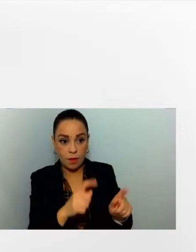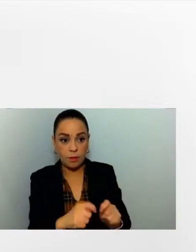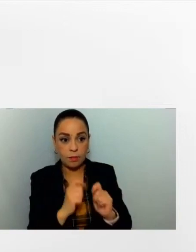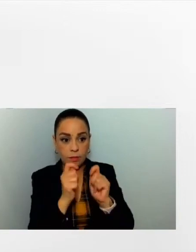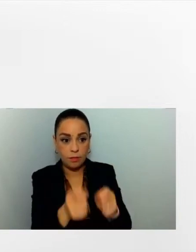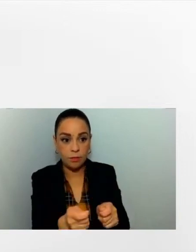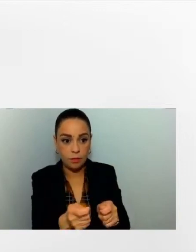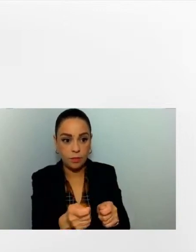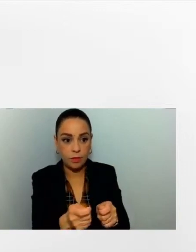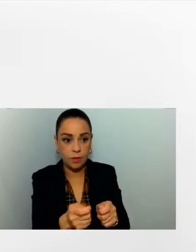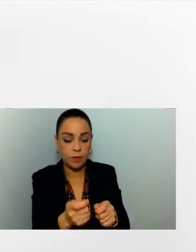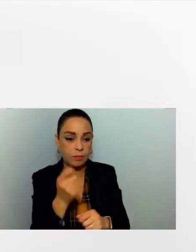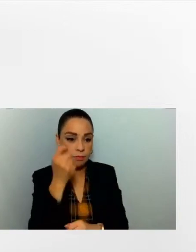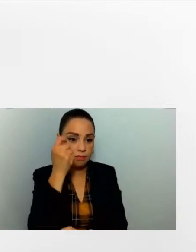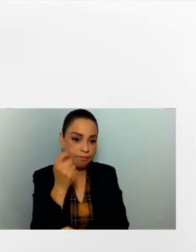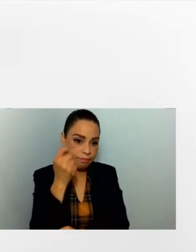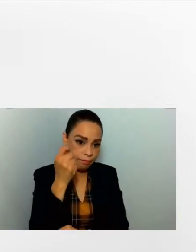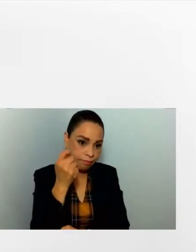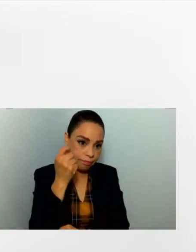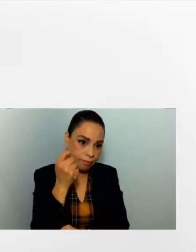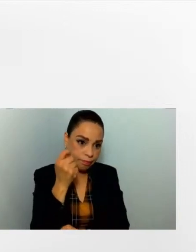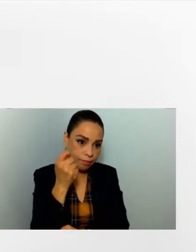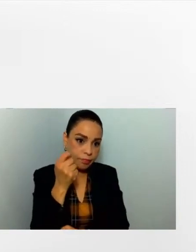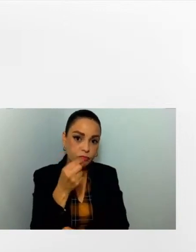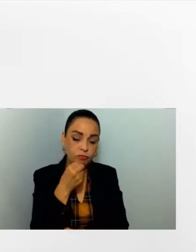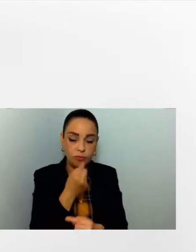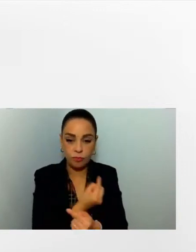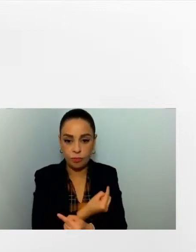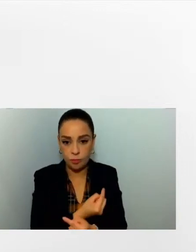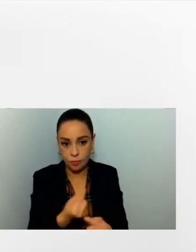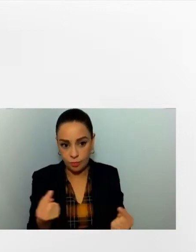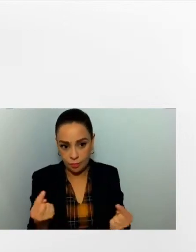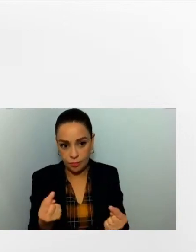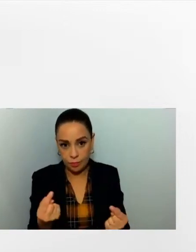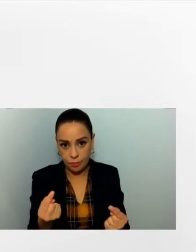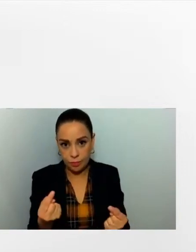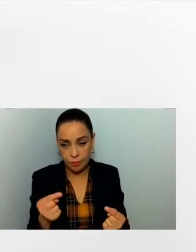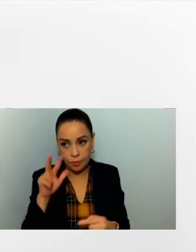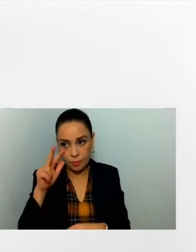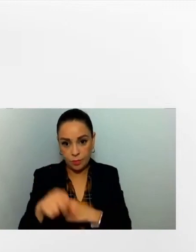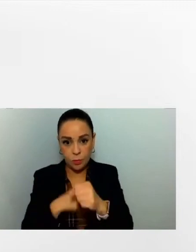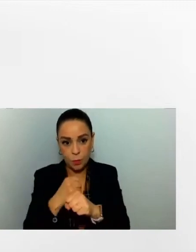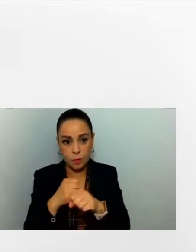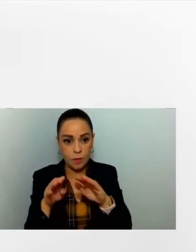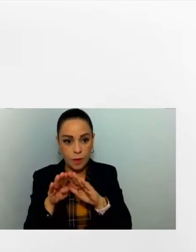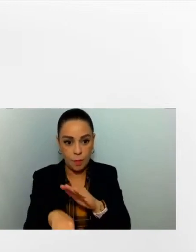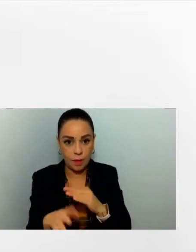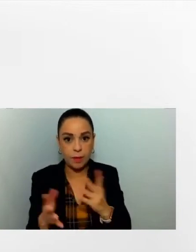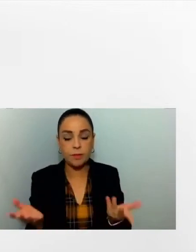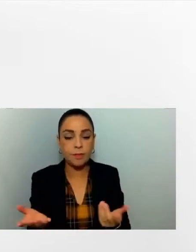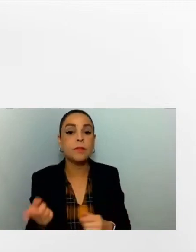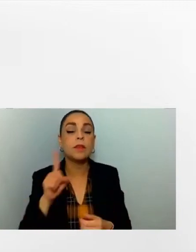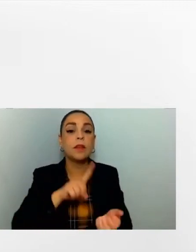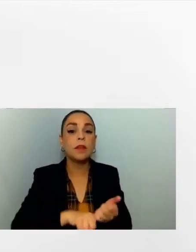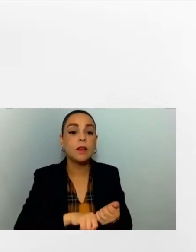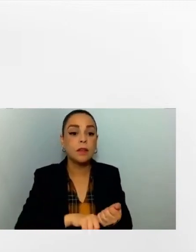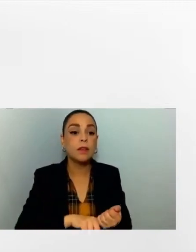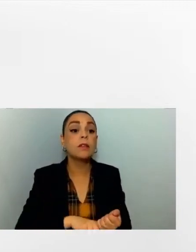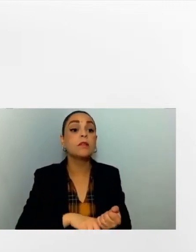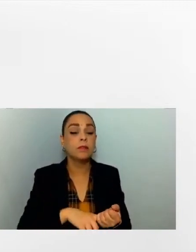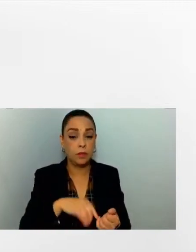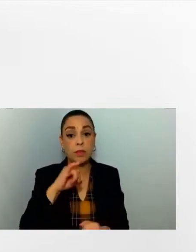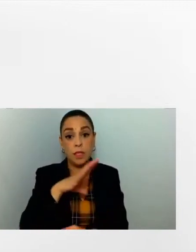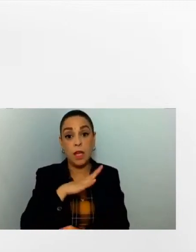los menores de edad, a las niñas, niños y adolescentes. Entonces, hay todo un apartado sobre la retroactividad de los